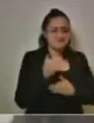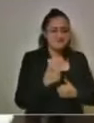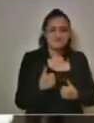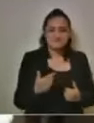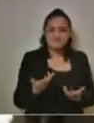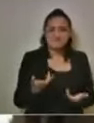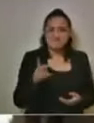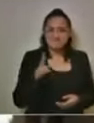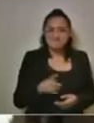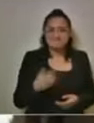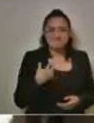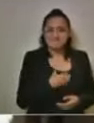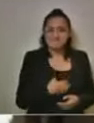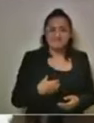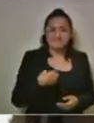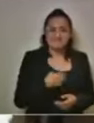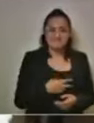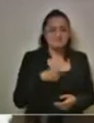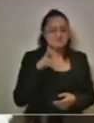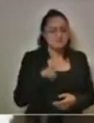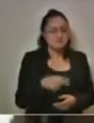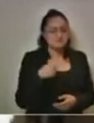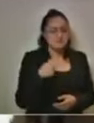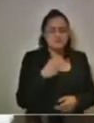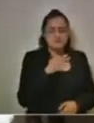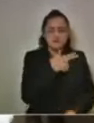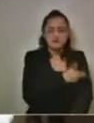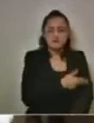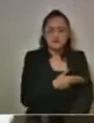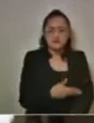un programa manejado con gran honestidad